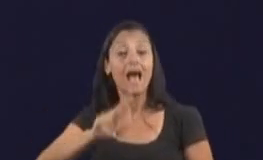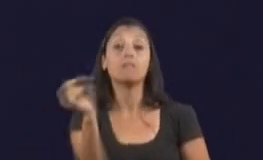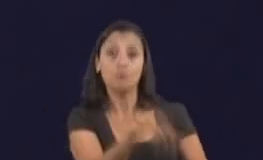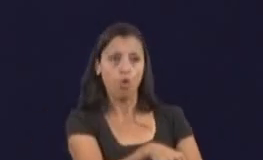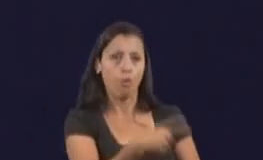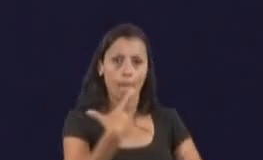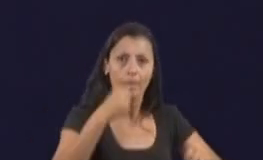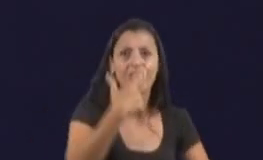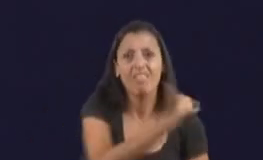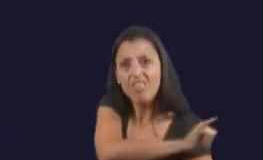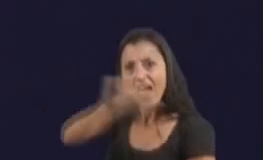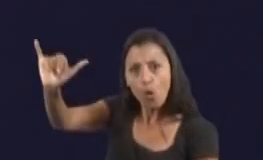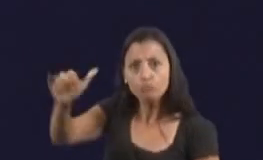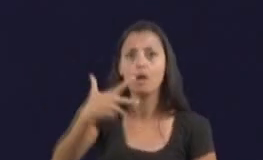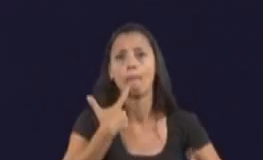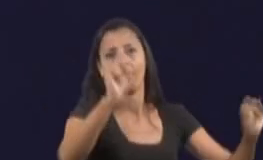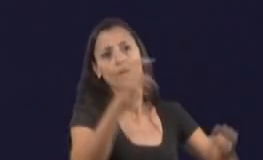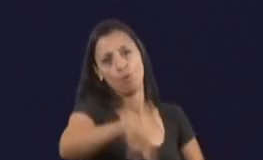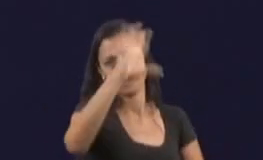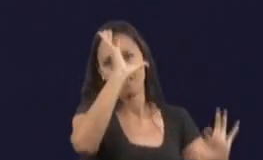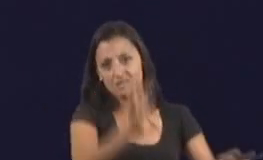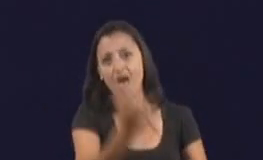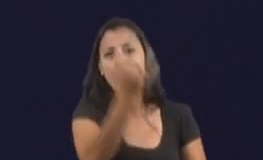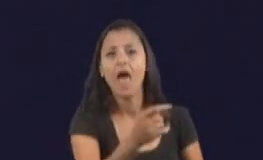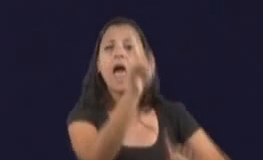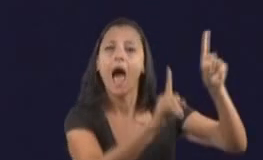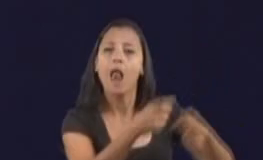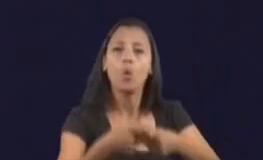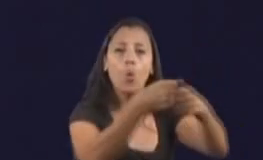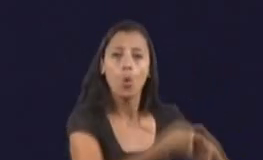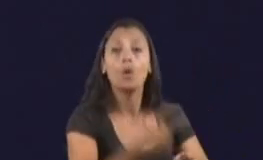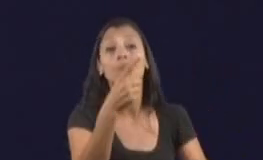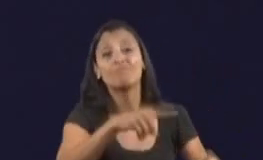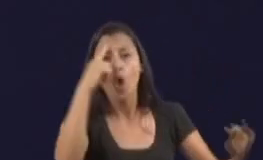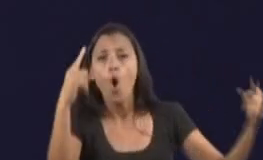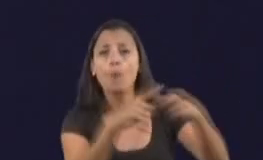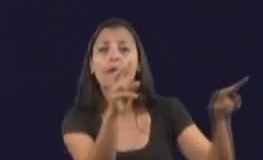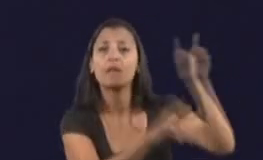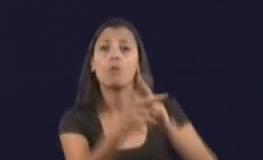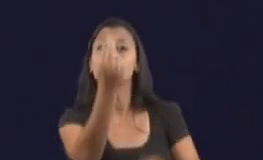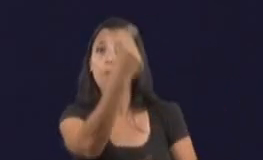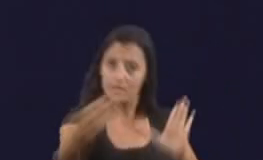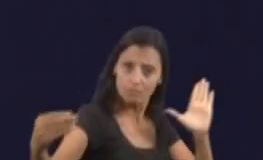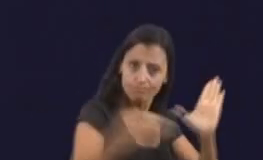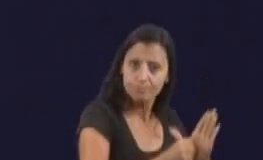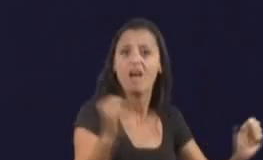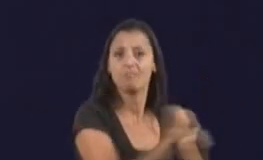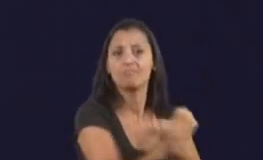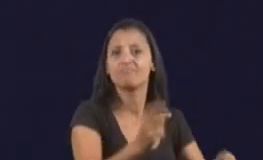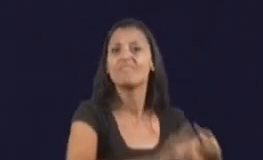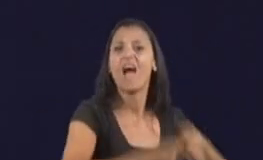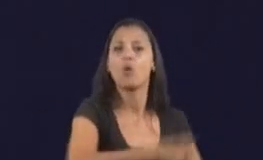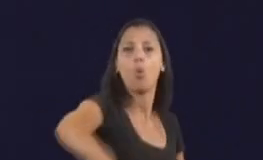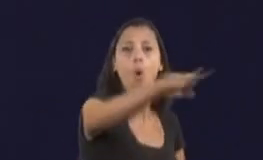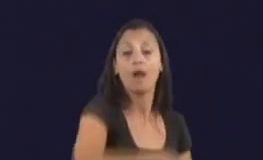denuncia por presunta cartelización, que ustedes recordarán, que tenía por objetivo fijar precios entre los meses de diciembre de 2023